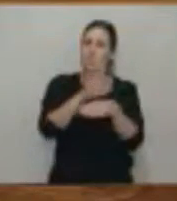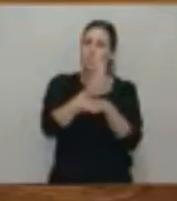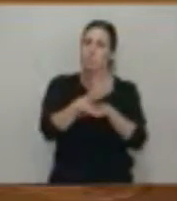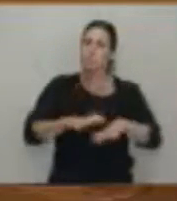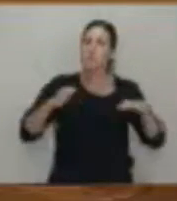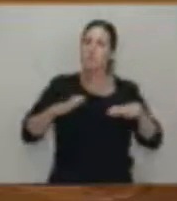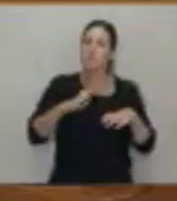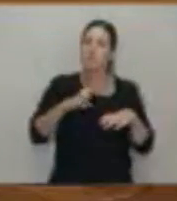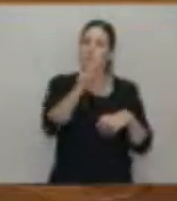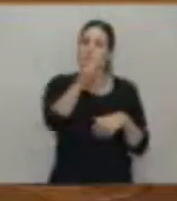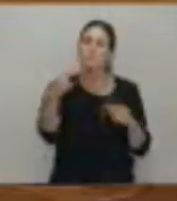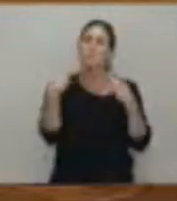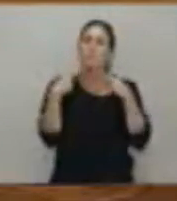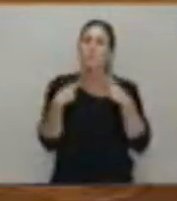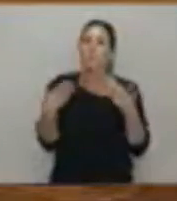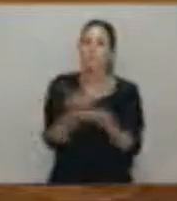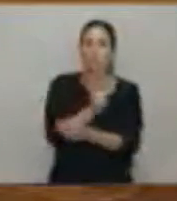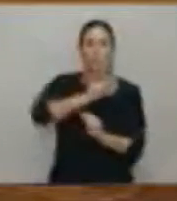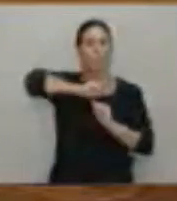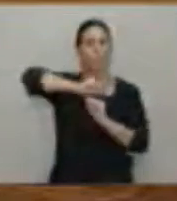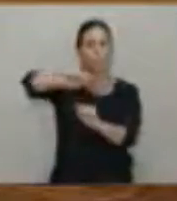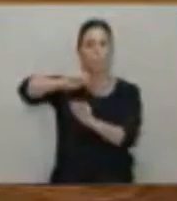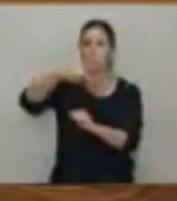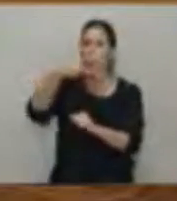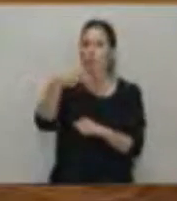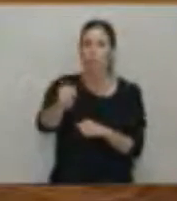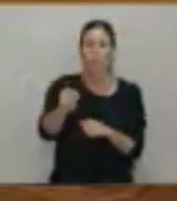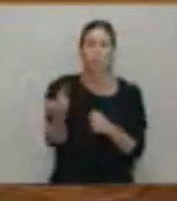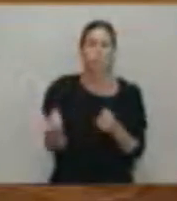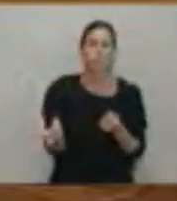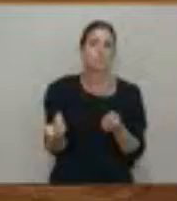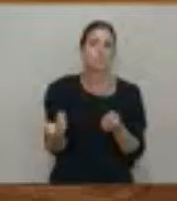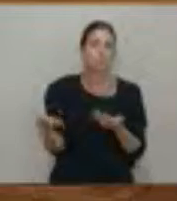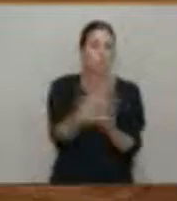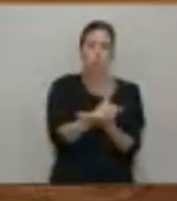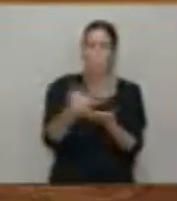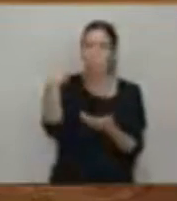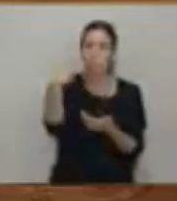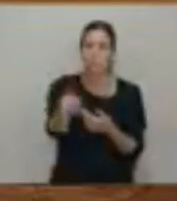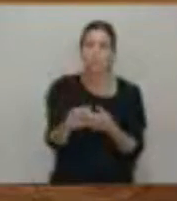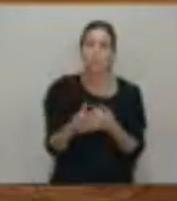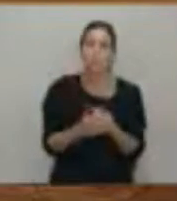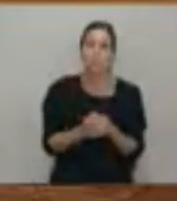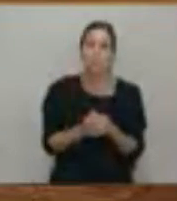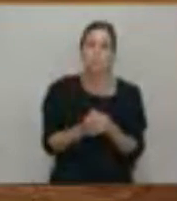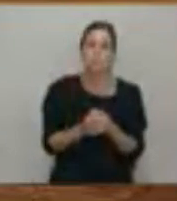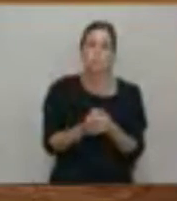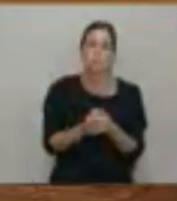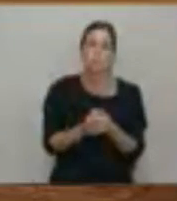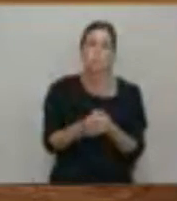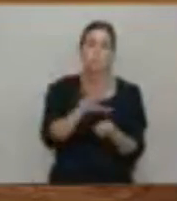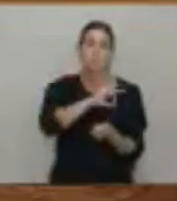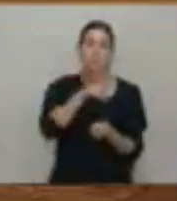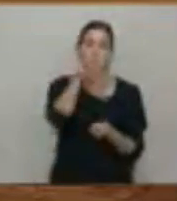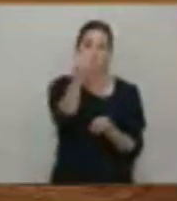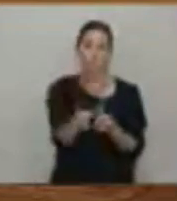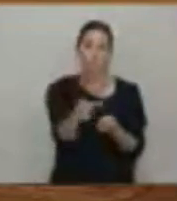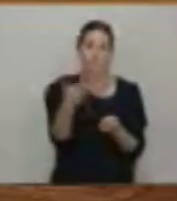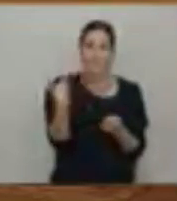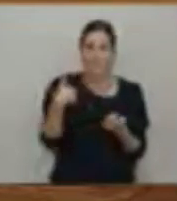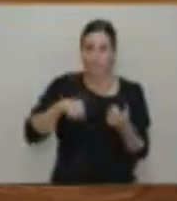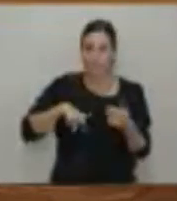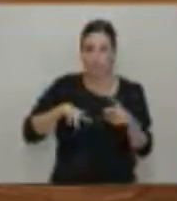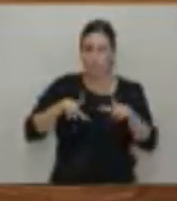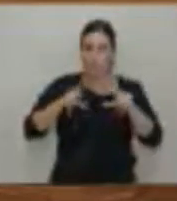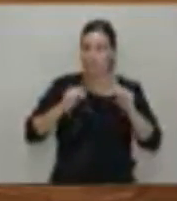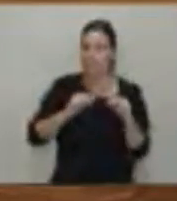diputados hemos renunciado. Todos los diputados hemos renunciado. Y usted, y finalizo,